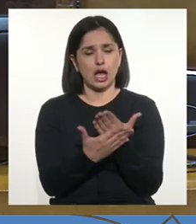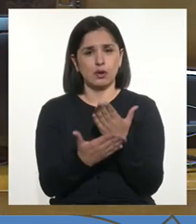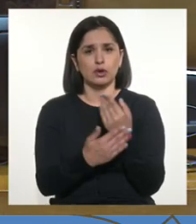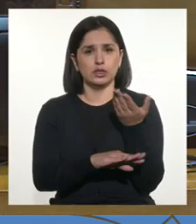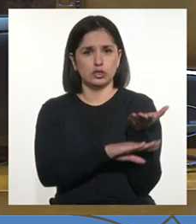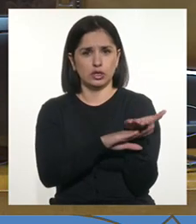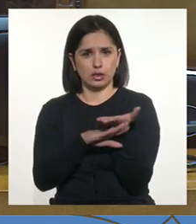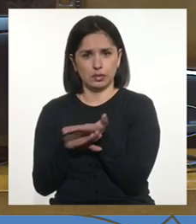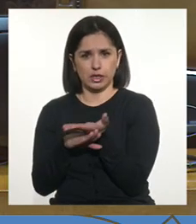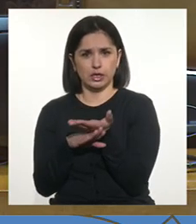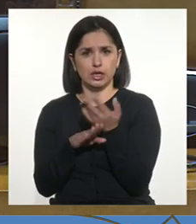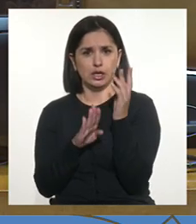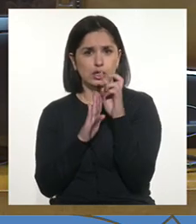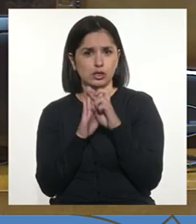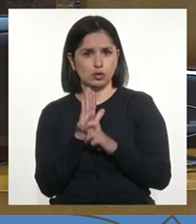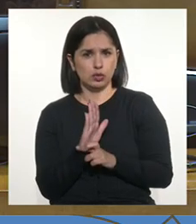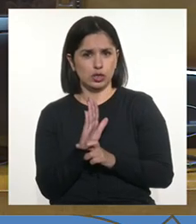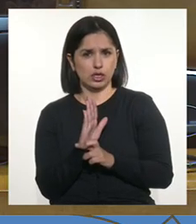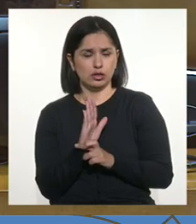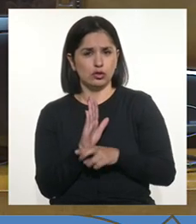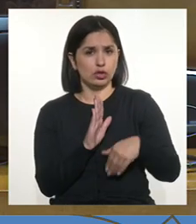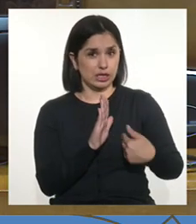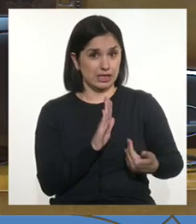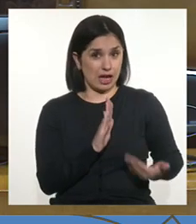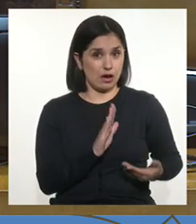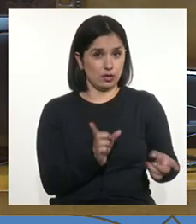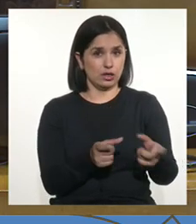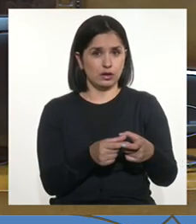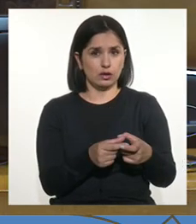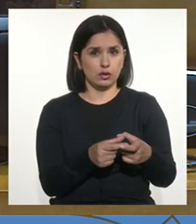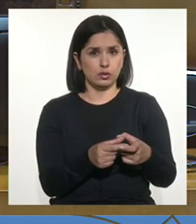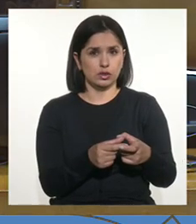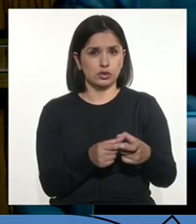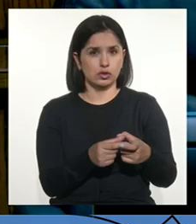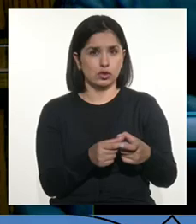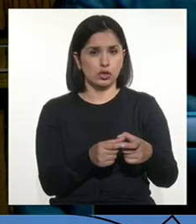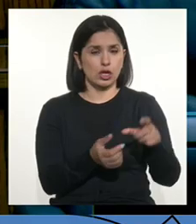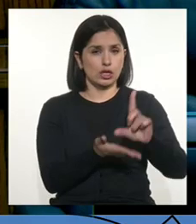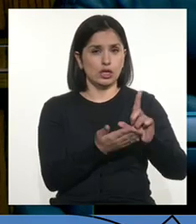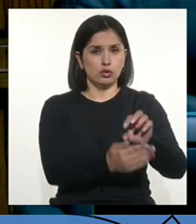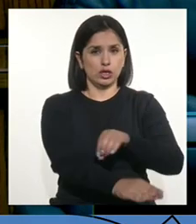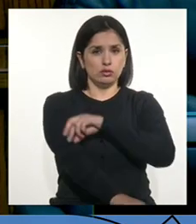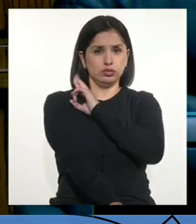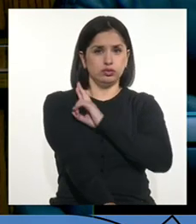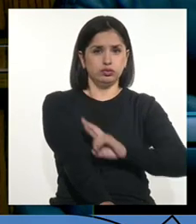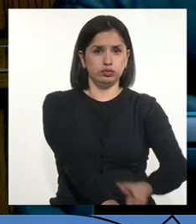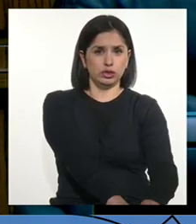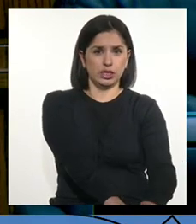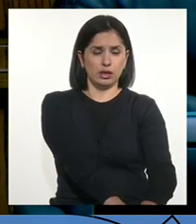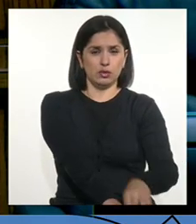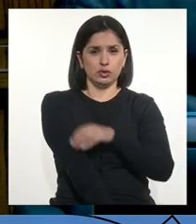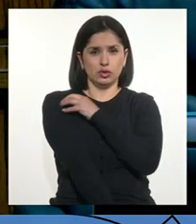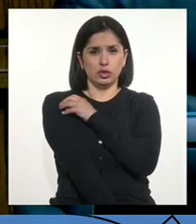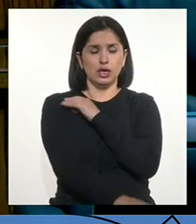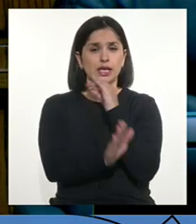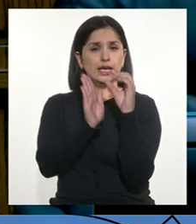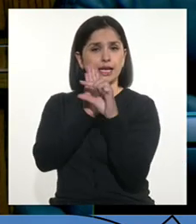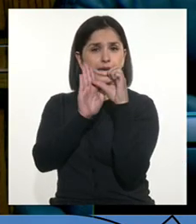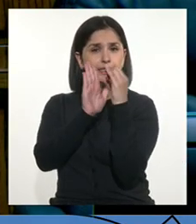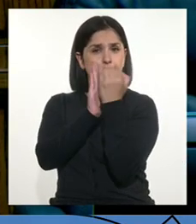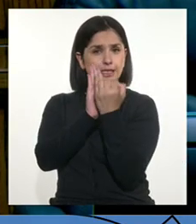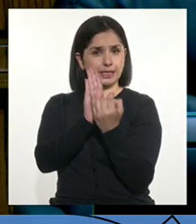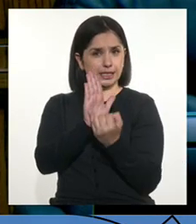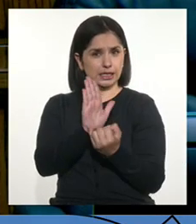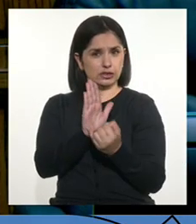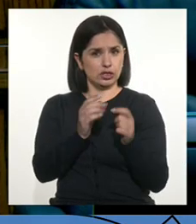que un proyecto que está en la comisión de zonas extremas de las indicaciones a los lances en la discusión